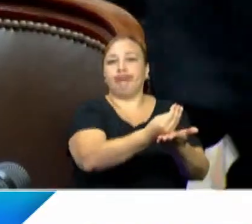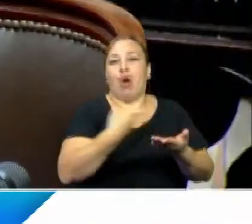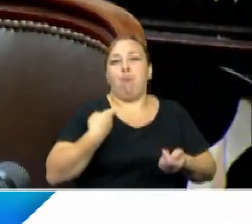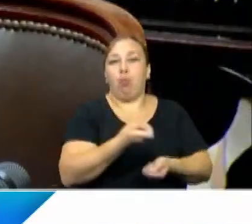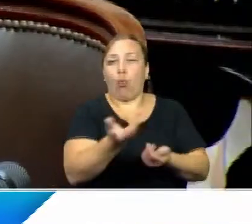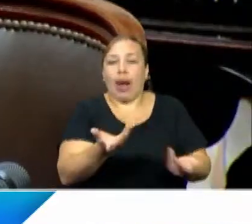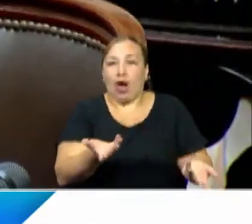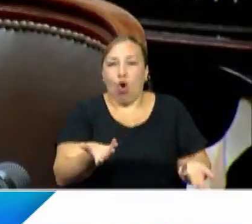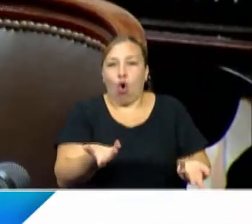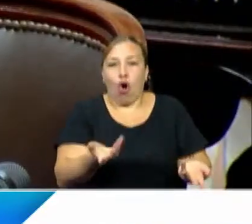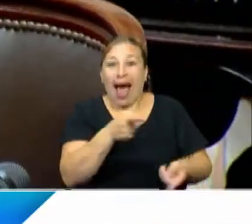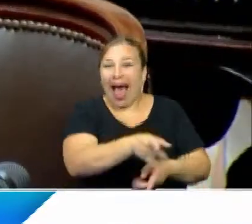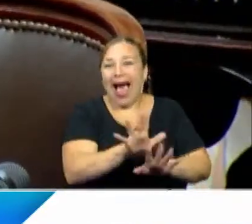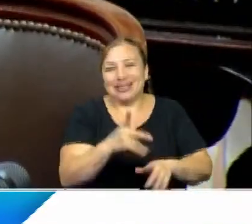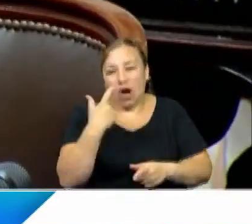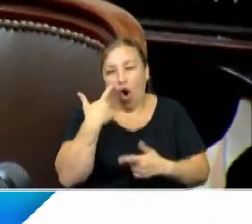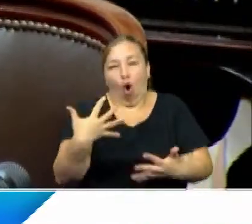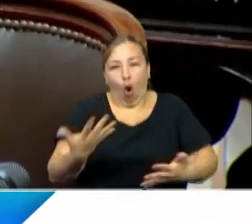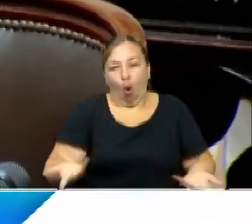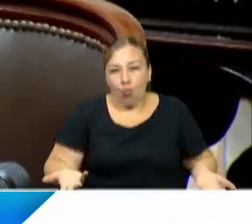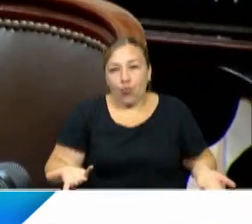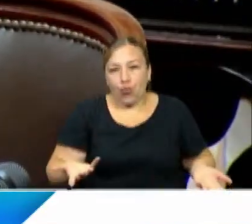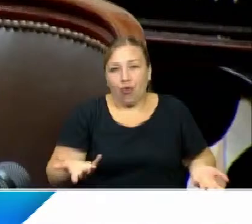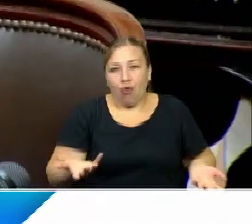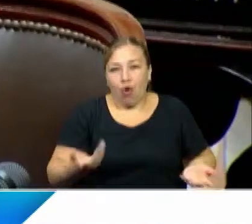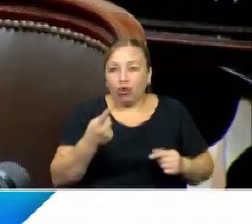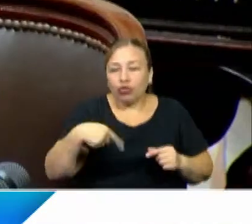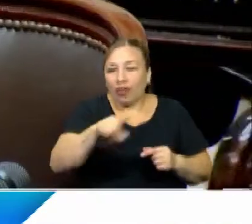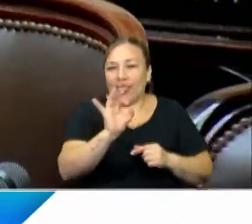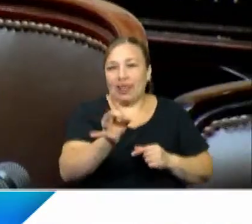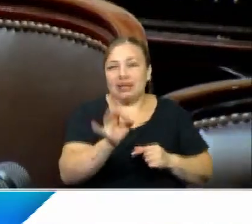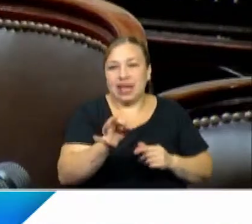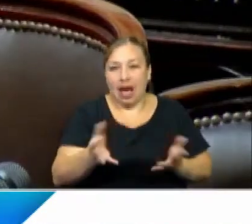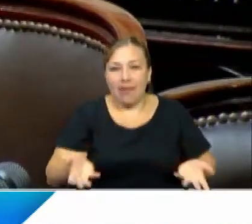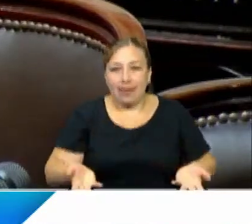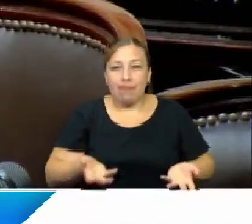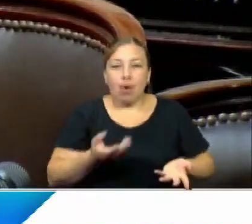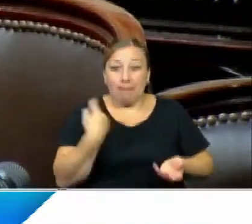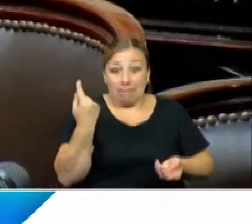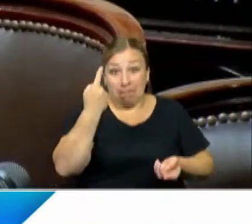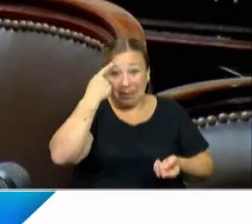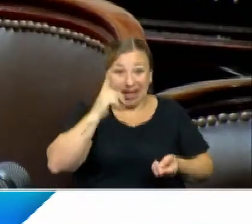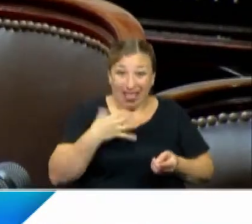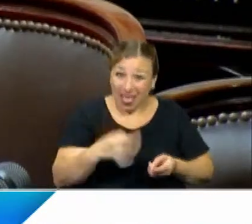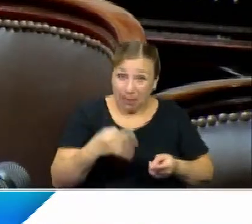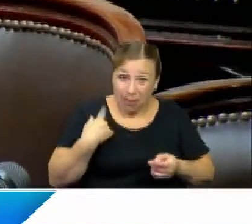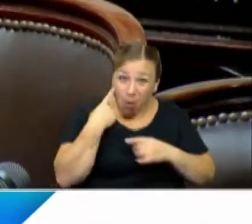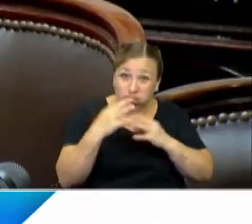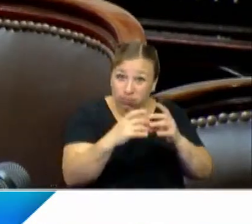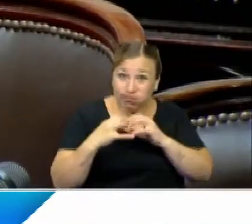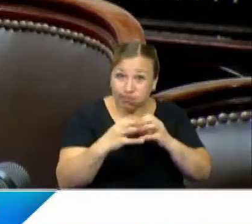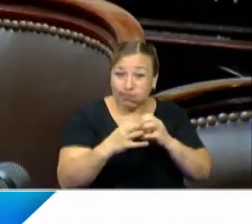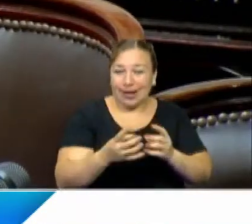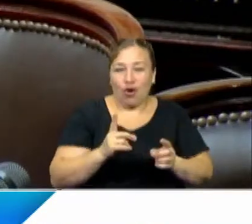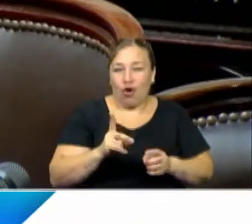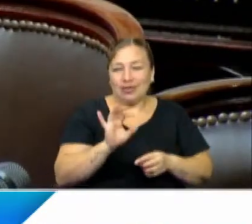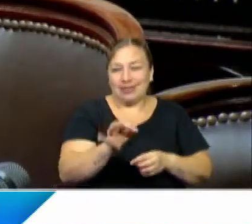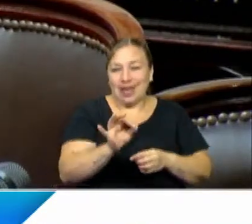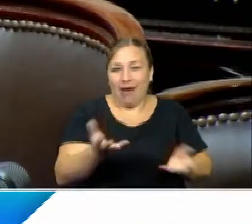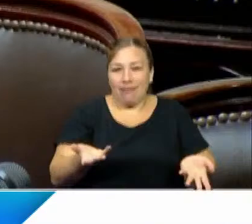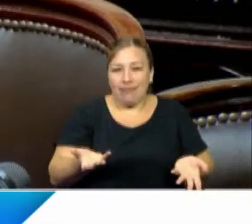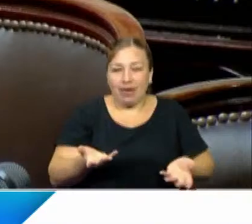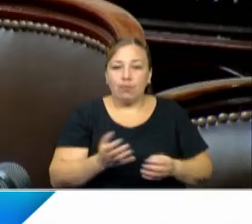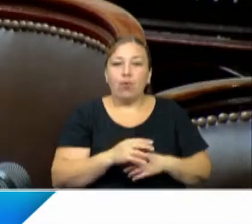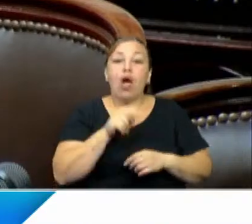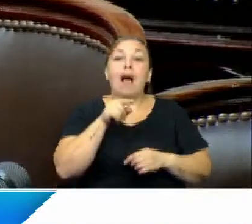Sinceramente, esto es de una obviedad y de un sentido común que no parece razonable discutirlo, salvo, insisto, cuando esto es utilizado